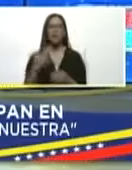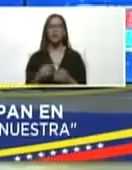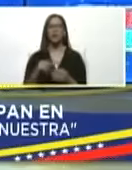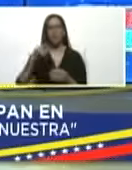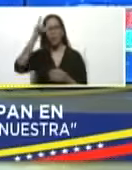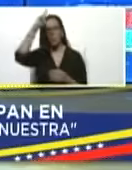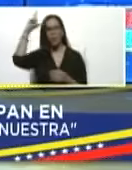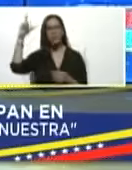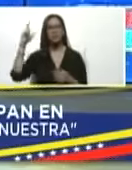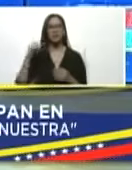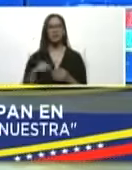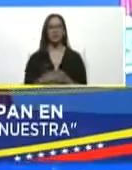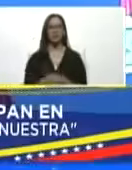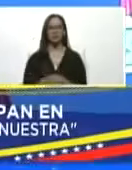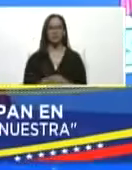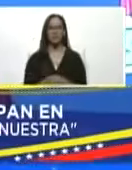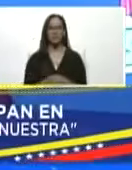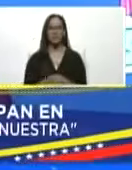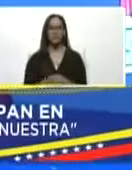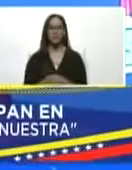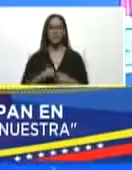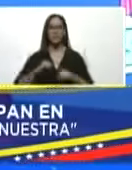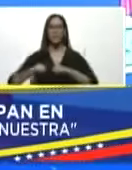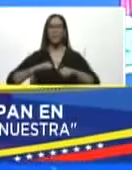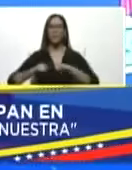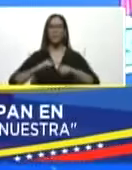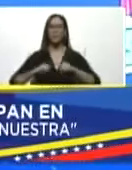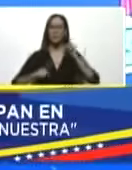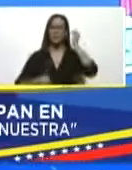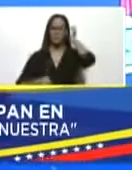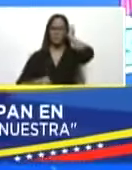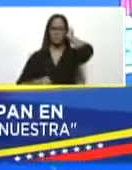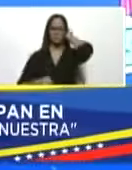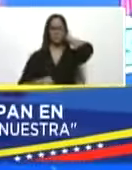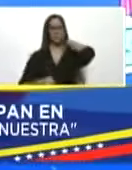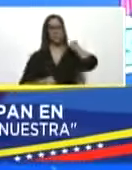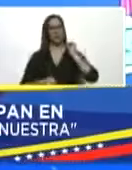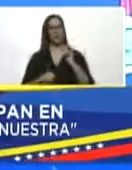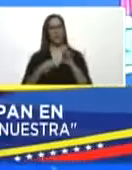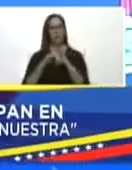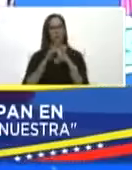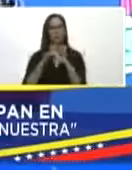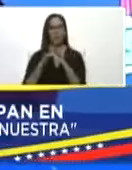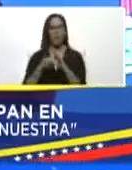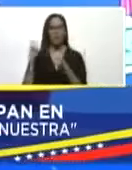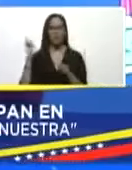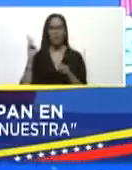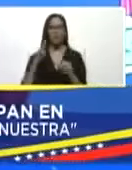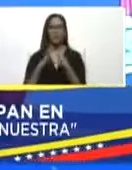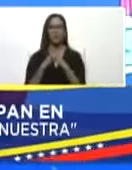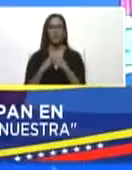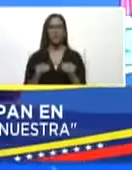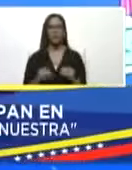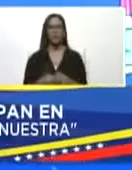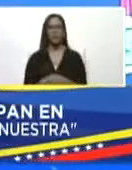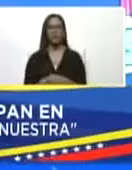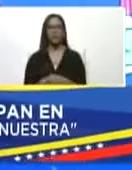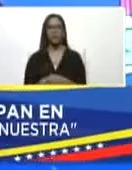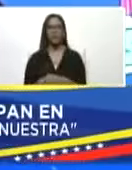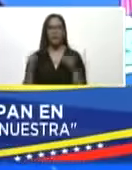logística, de movilización. Unir a Venezuela toda, pues.